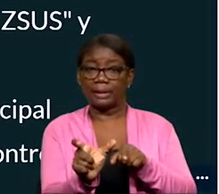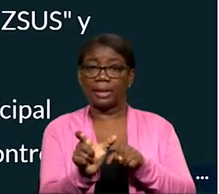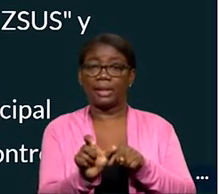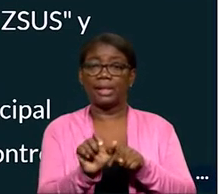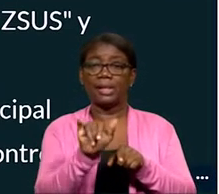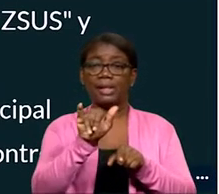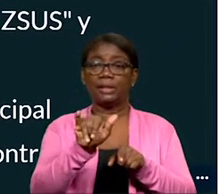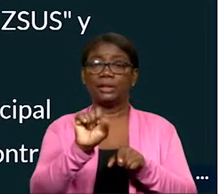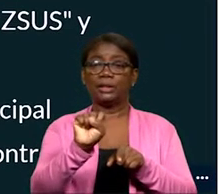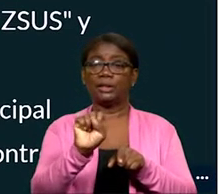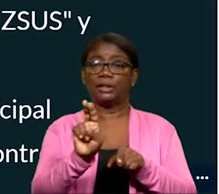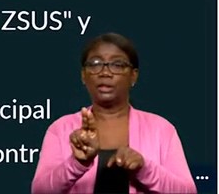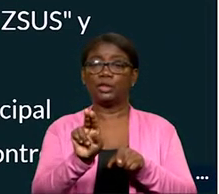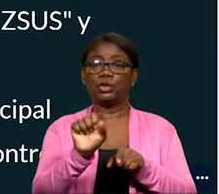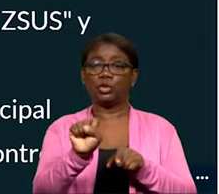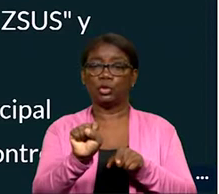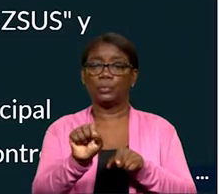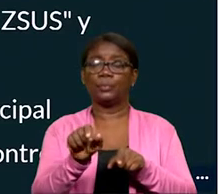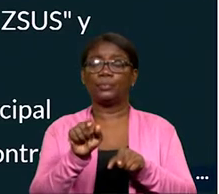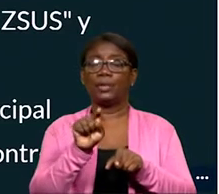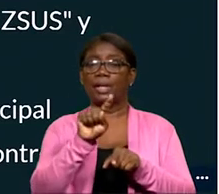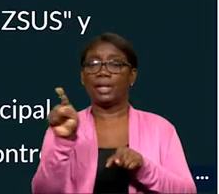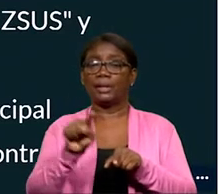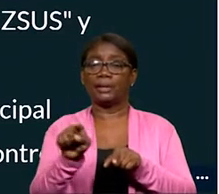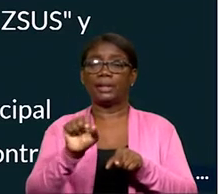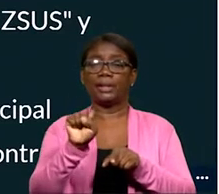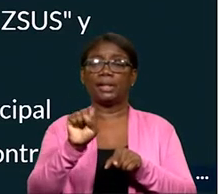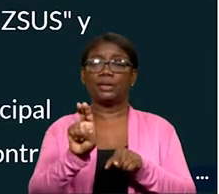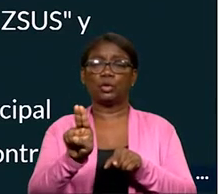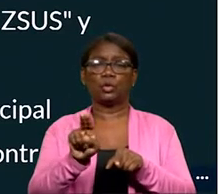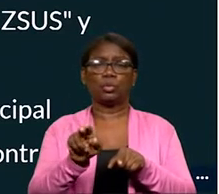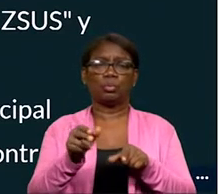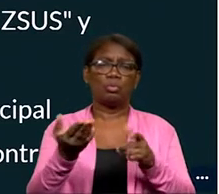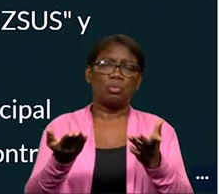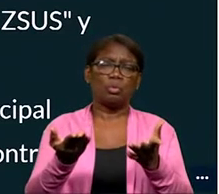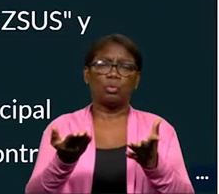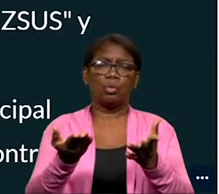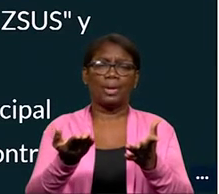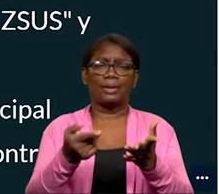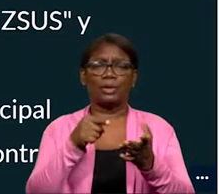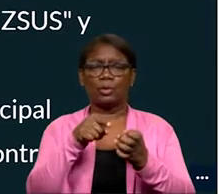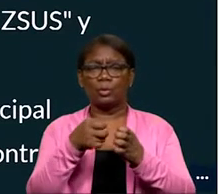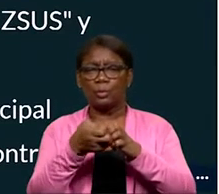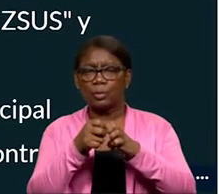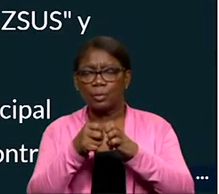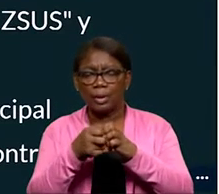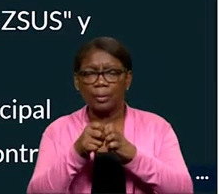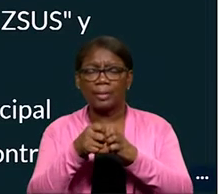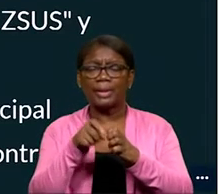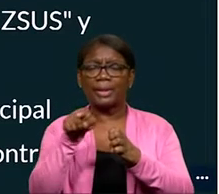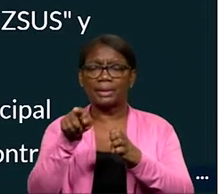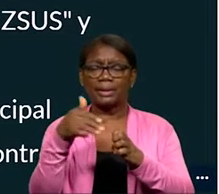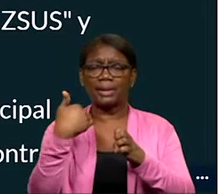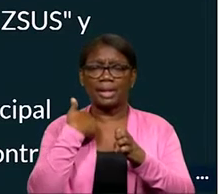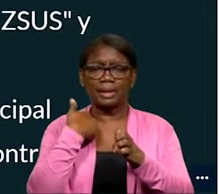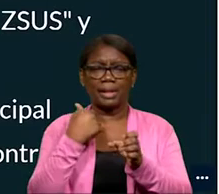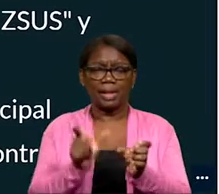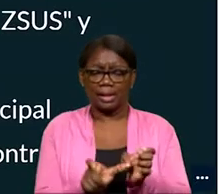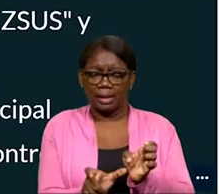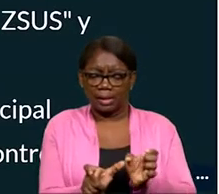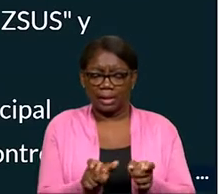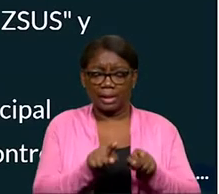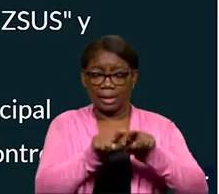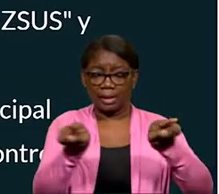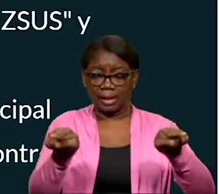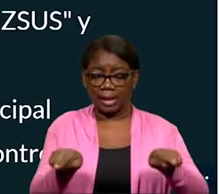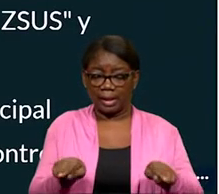ZSUS, reconocer además de ella sus síntomas y fallas, analizar el funcionamiento de la tarjeta principal y